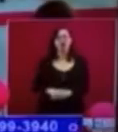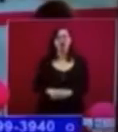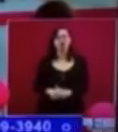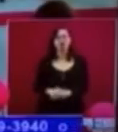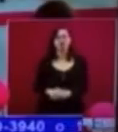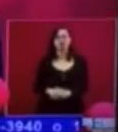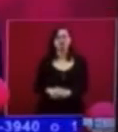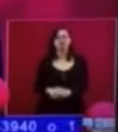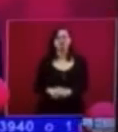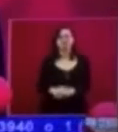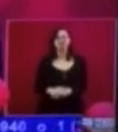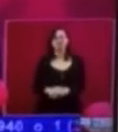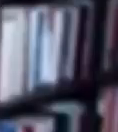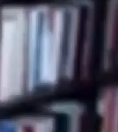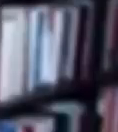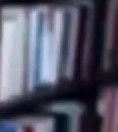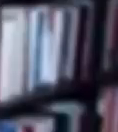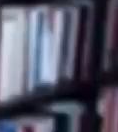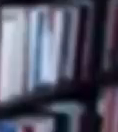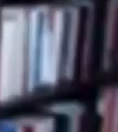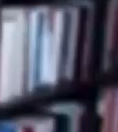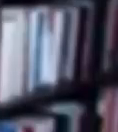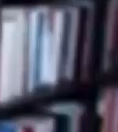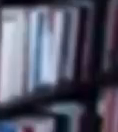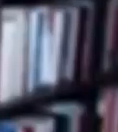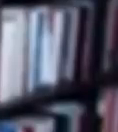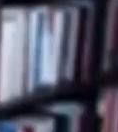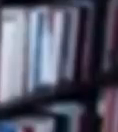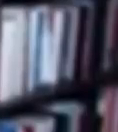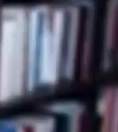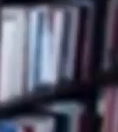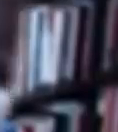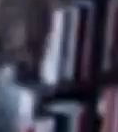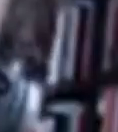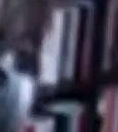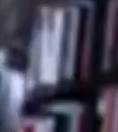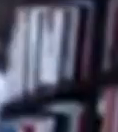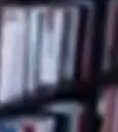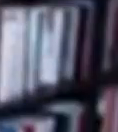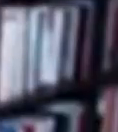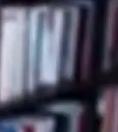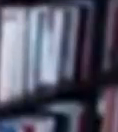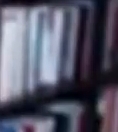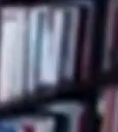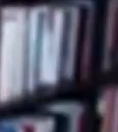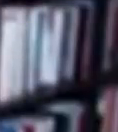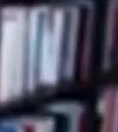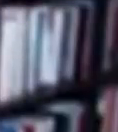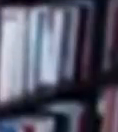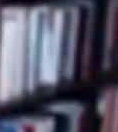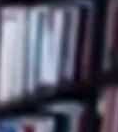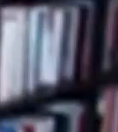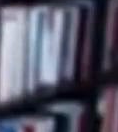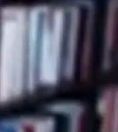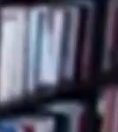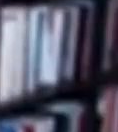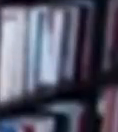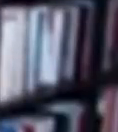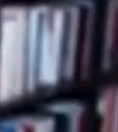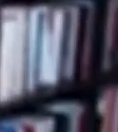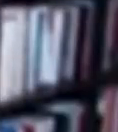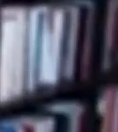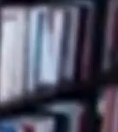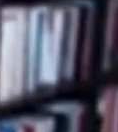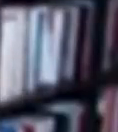la revista Polemón. Un abrazo. Un abrazo a ti, a todo tu auditorio y a todos los que participan, y bueno, pues aquí estamos y